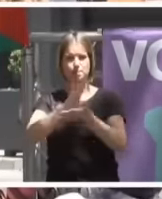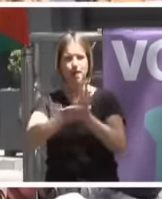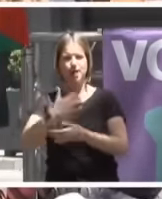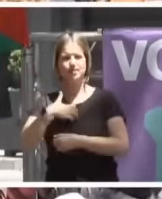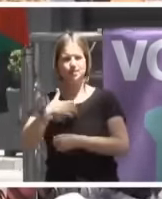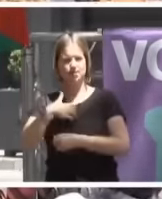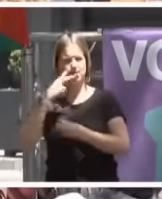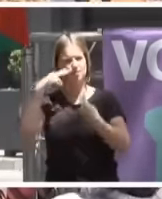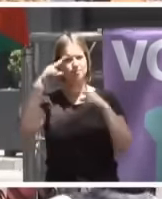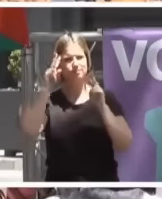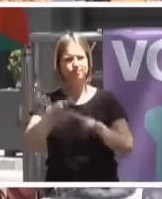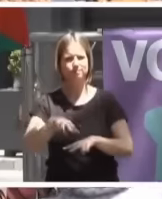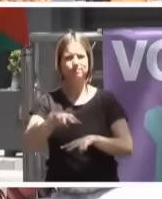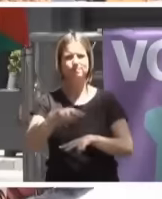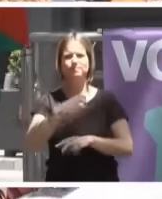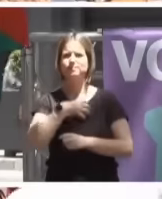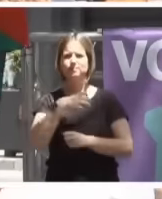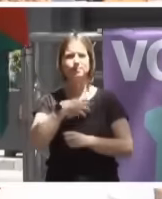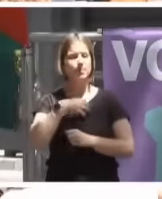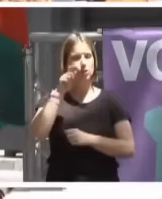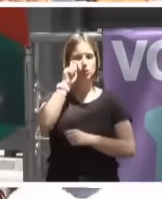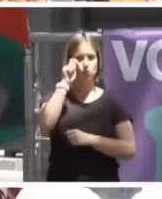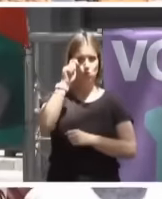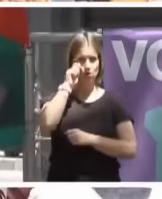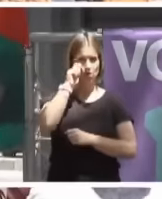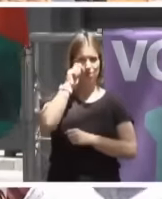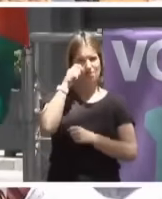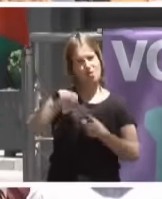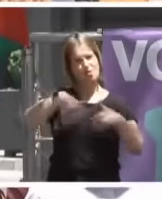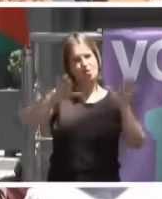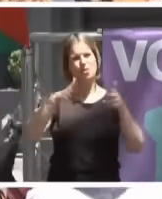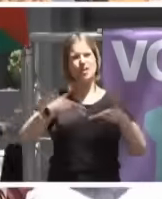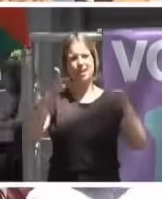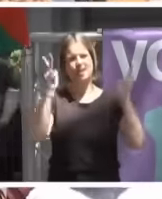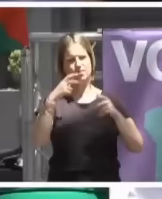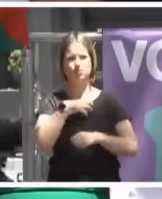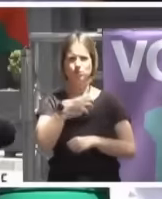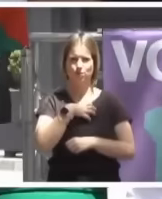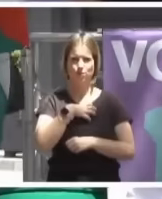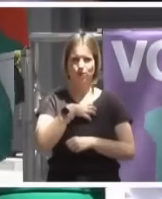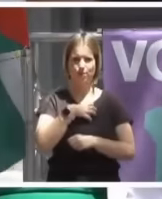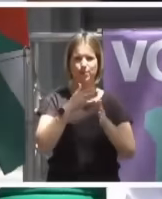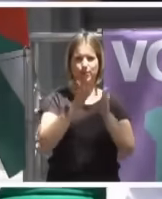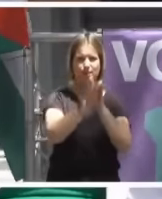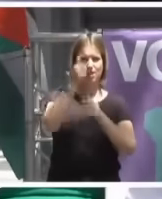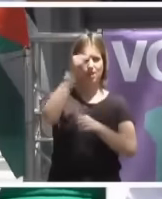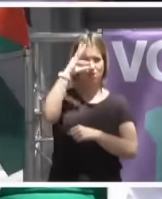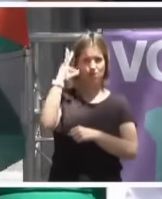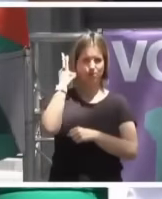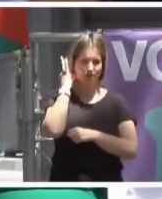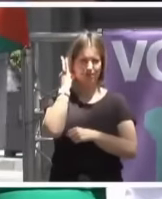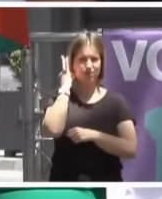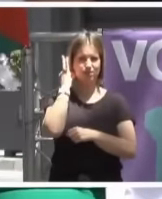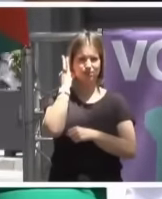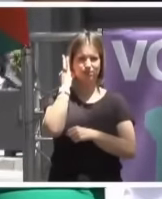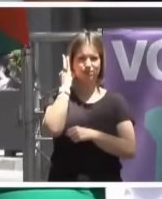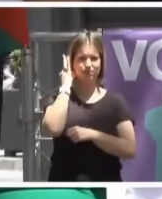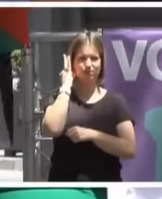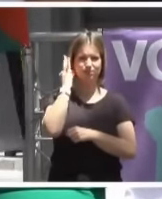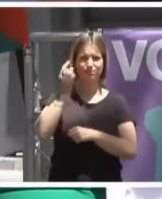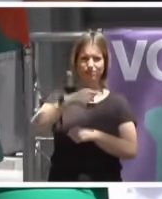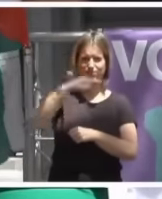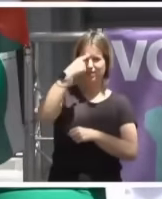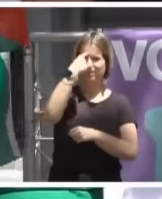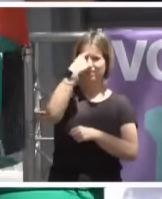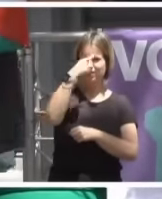están reconociendo que no se puede permitir que el turismo campe a sus anchas. Y compañeros y compañeras, sabéis